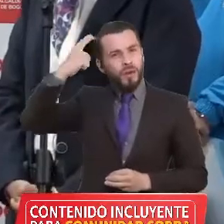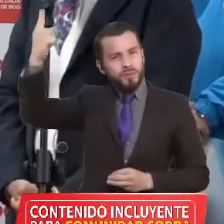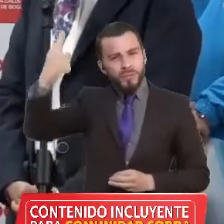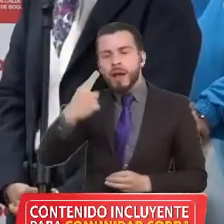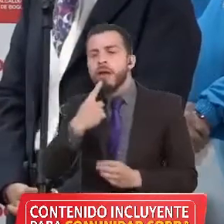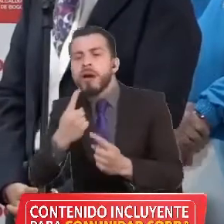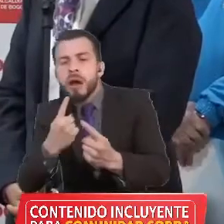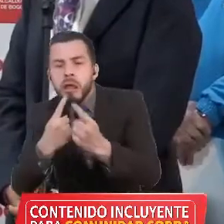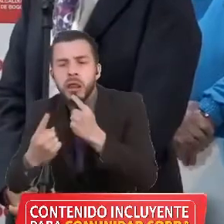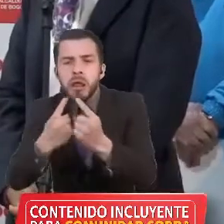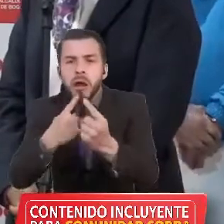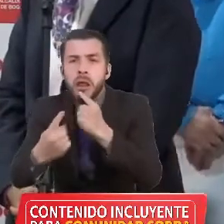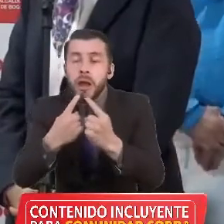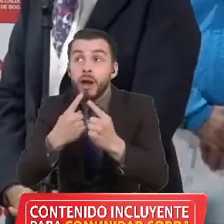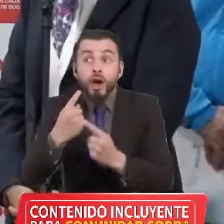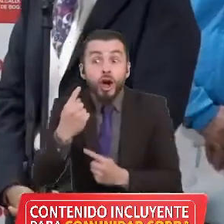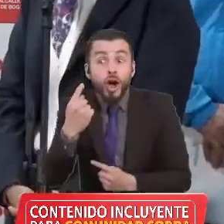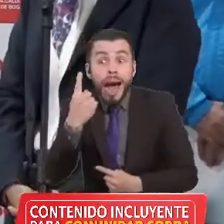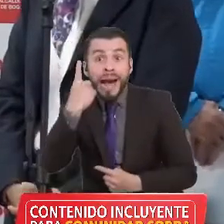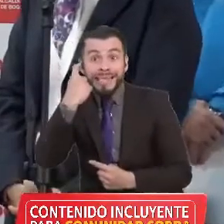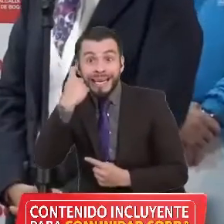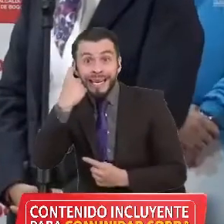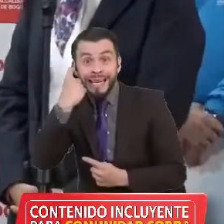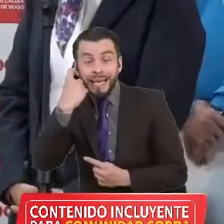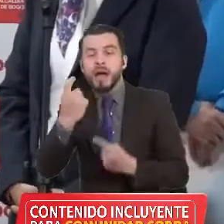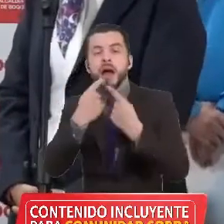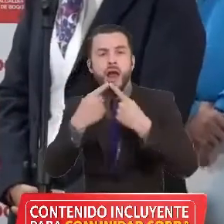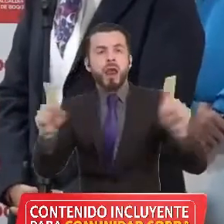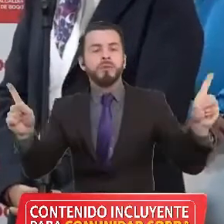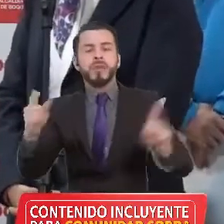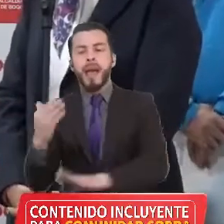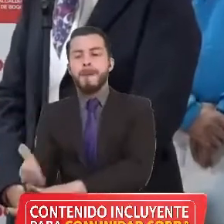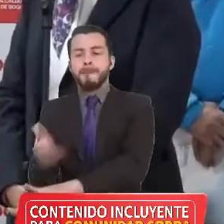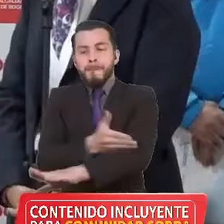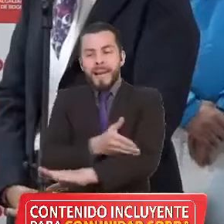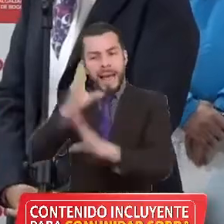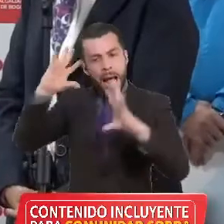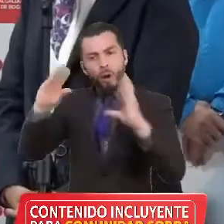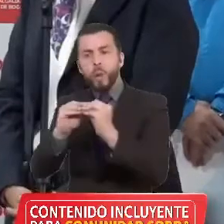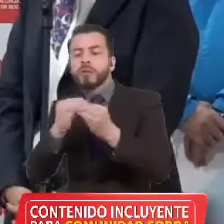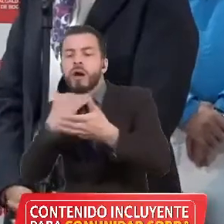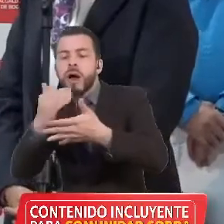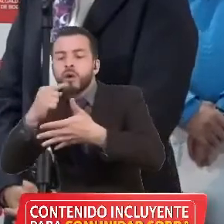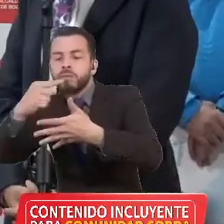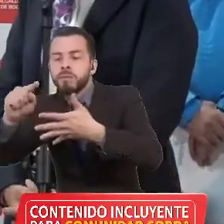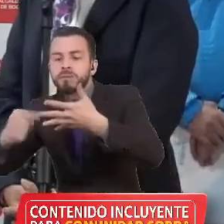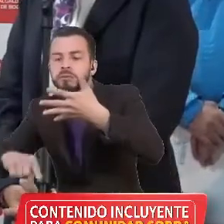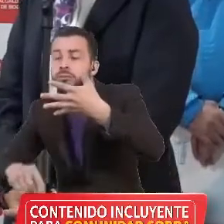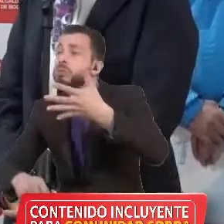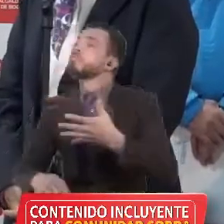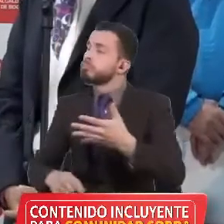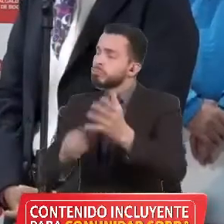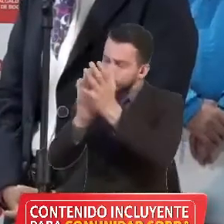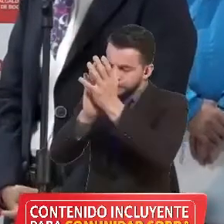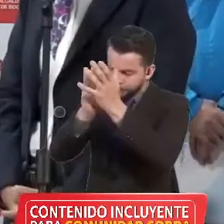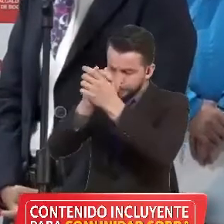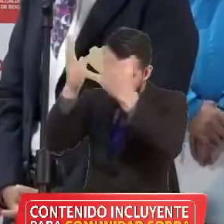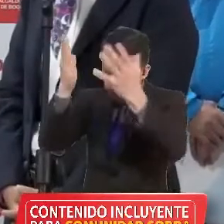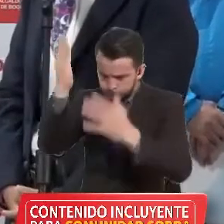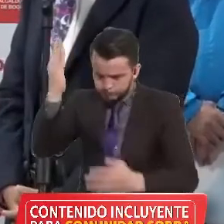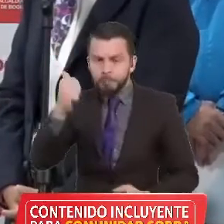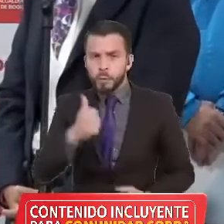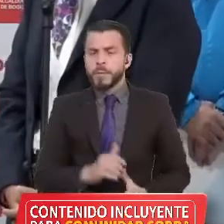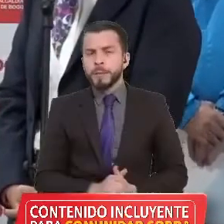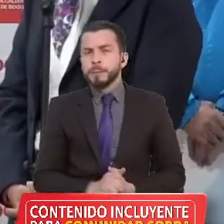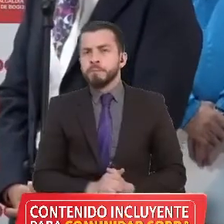preacuerdo como parte de nuestro mandato usted lo mencionaba también damos seguimiento a presuntas violaciones